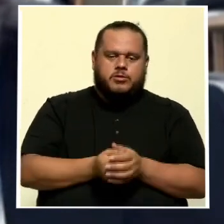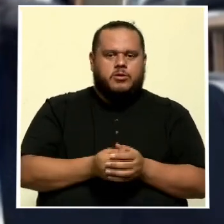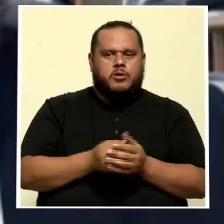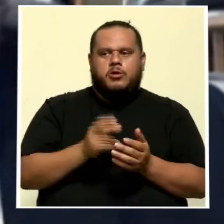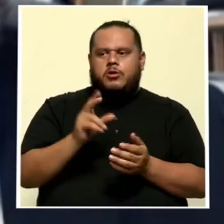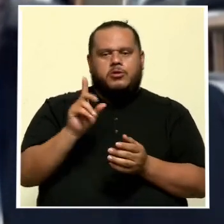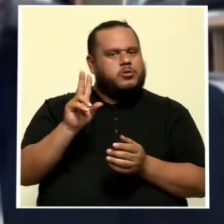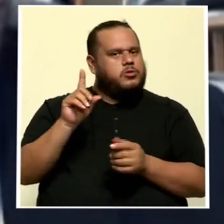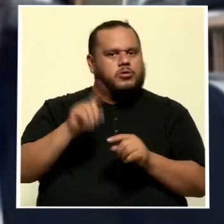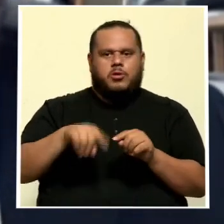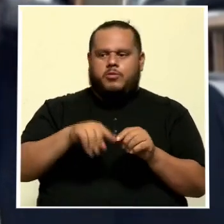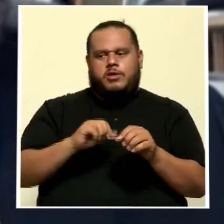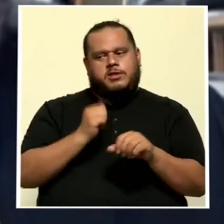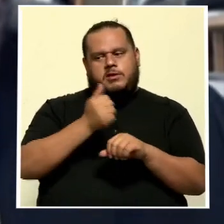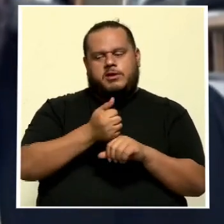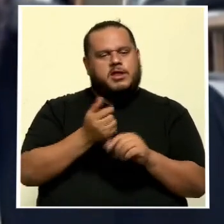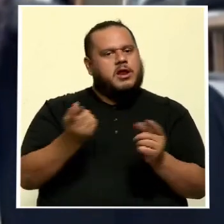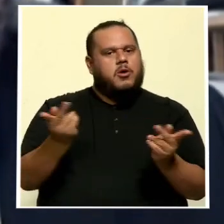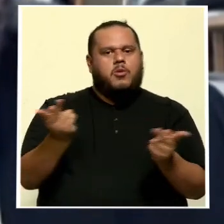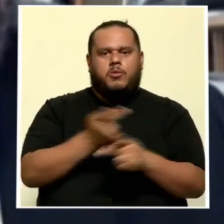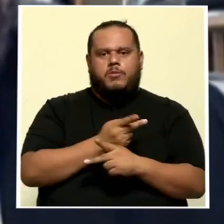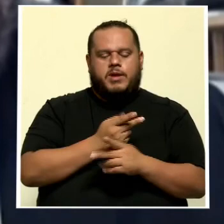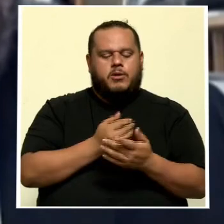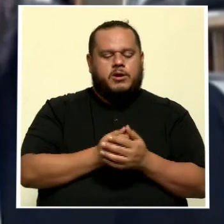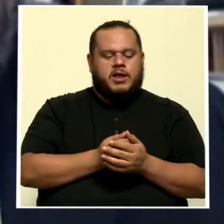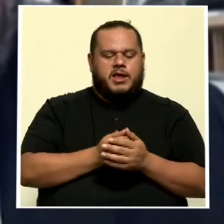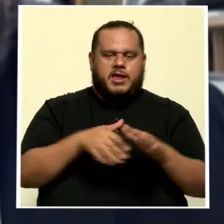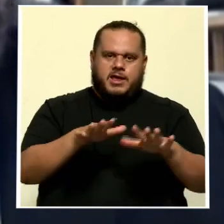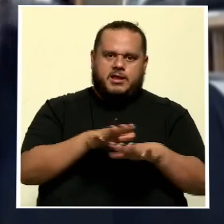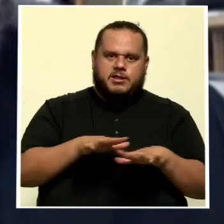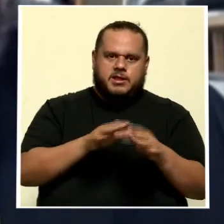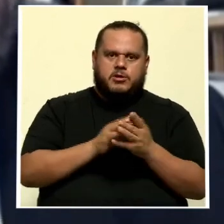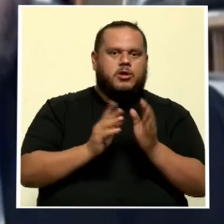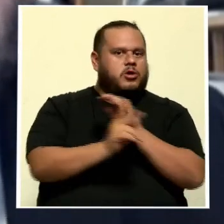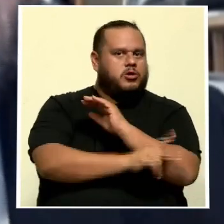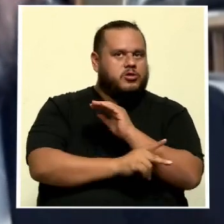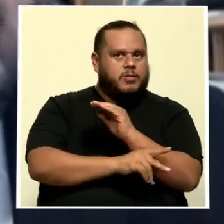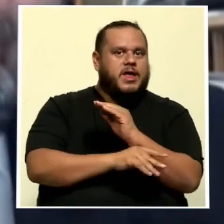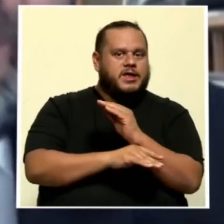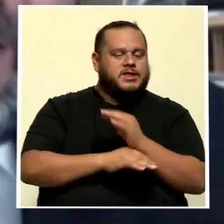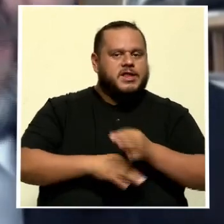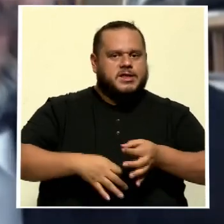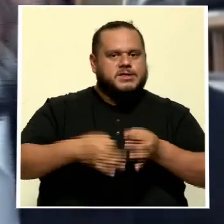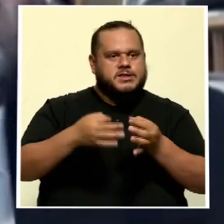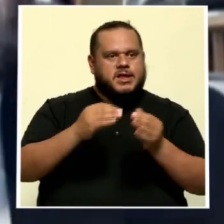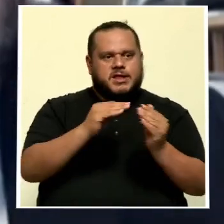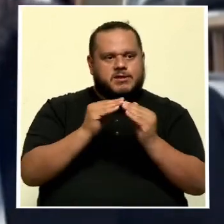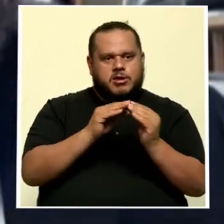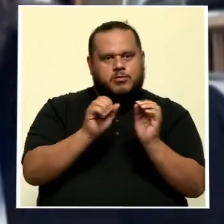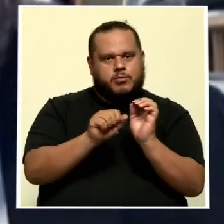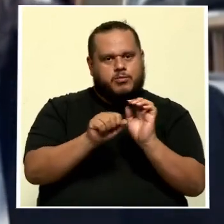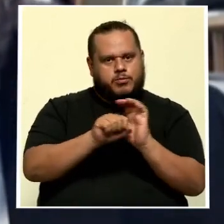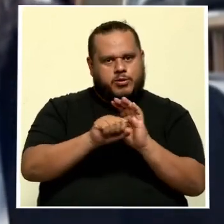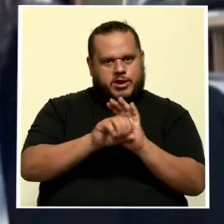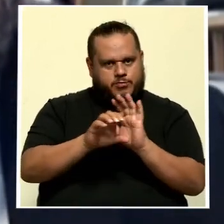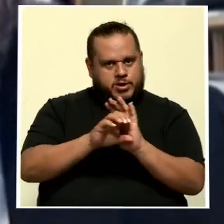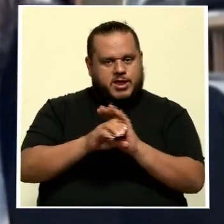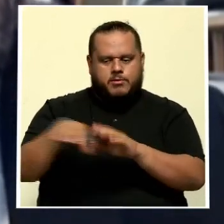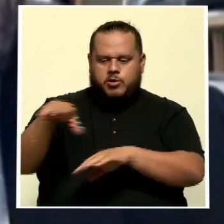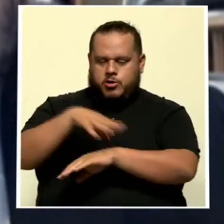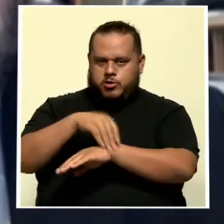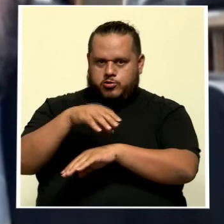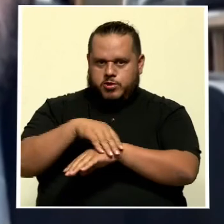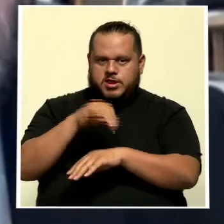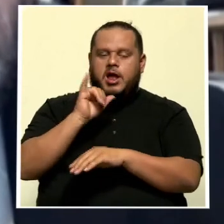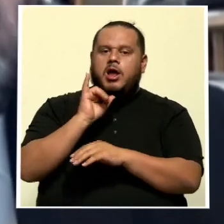establecer un peor escenario. O sea, en los países civilizados, en el caso de Suecia, ¿verdad? Muchos de estos servicios